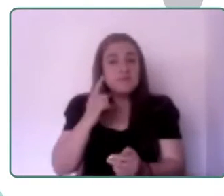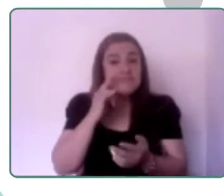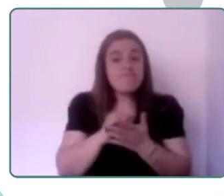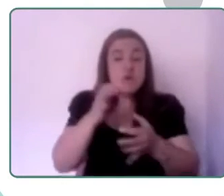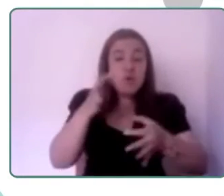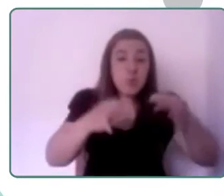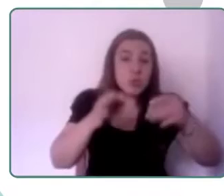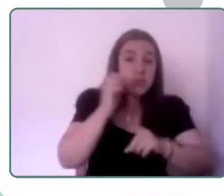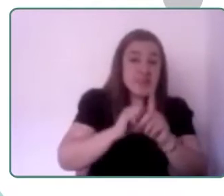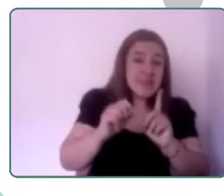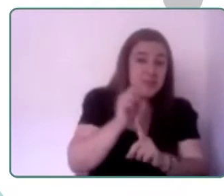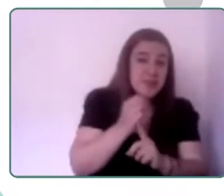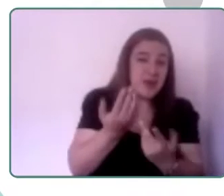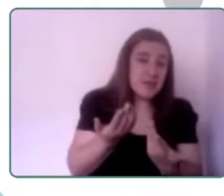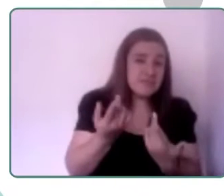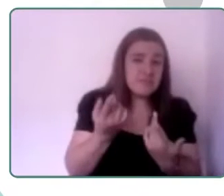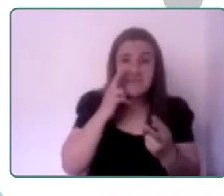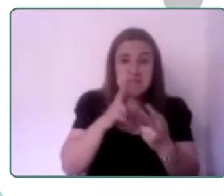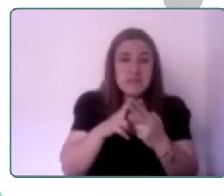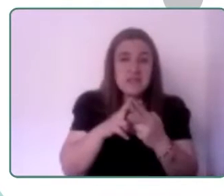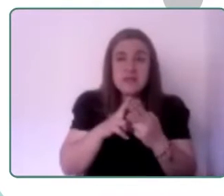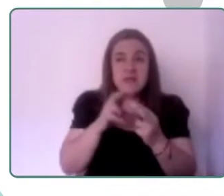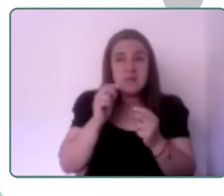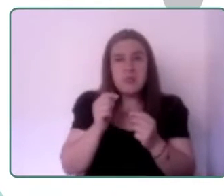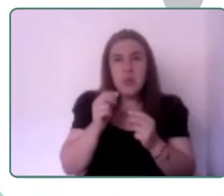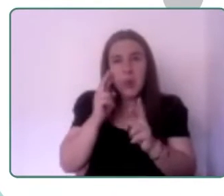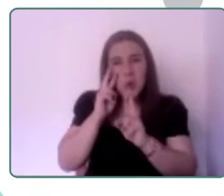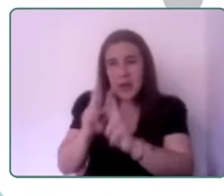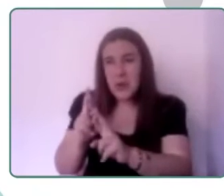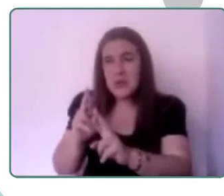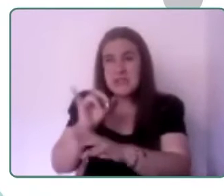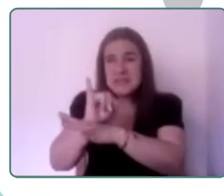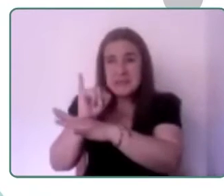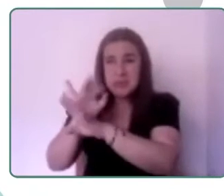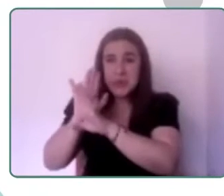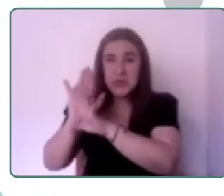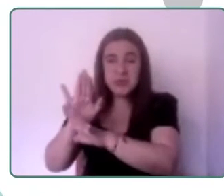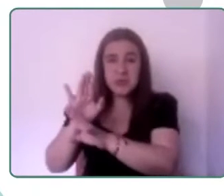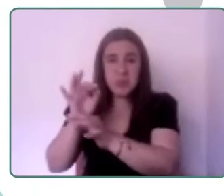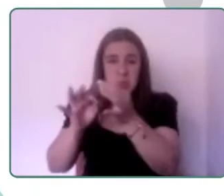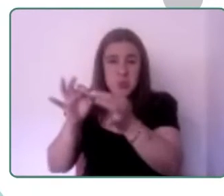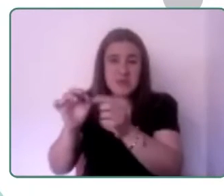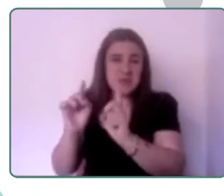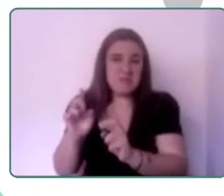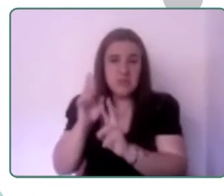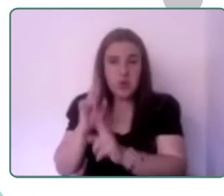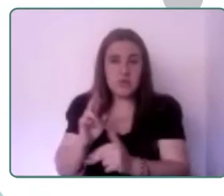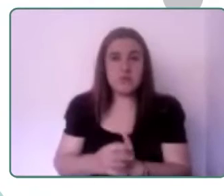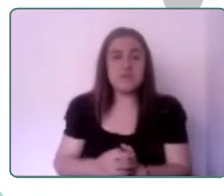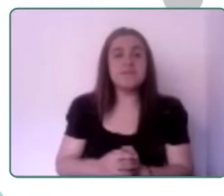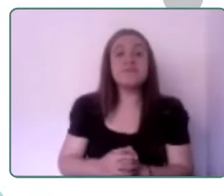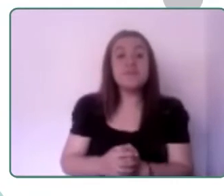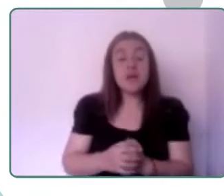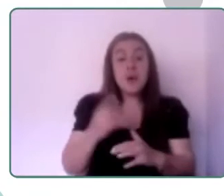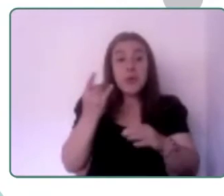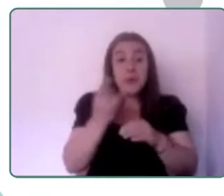poco reconocimiento a la institucionalidad en Colombia. El uso de redes sociales digitales